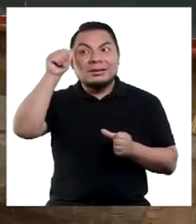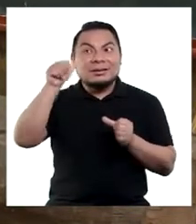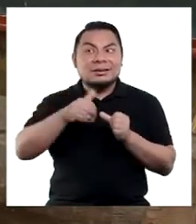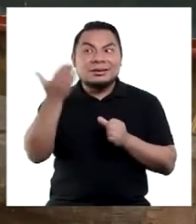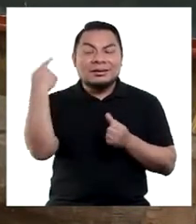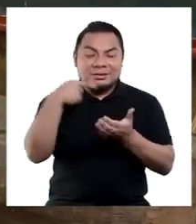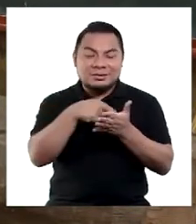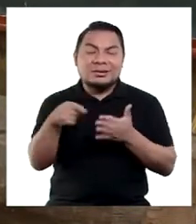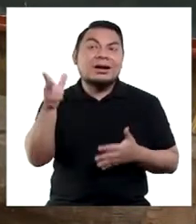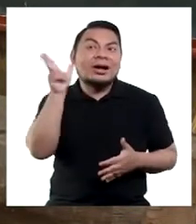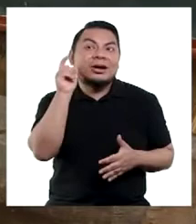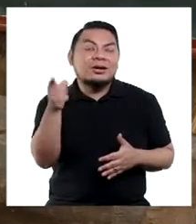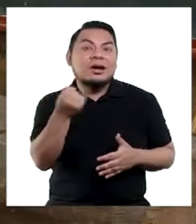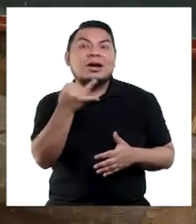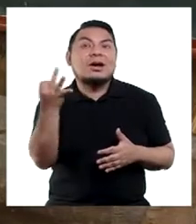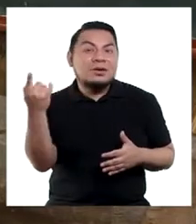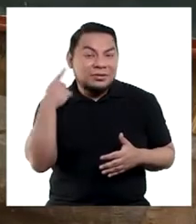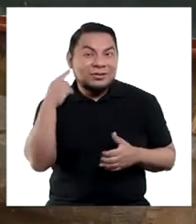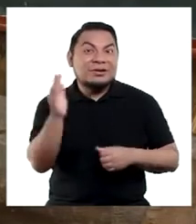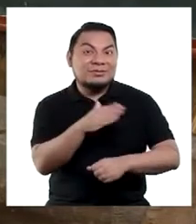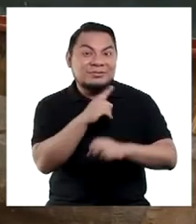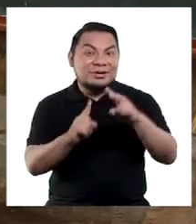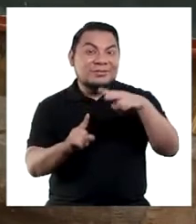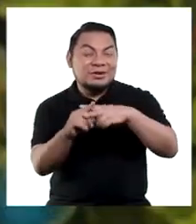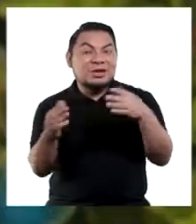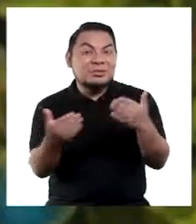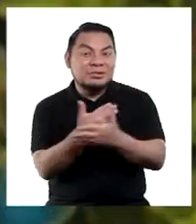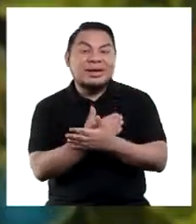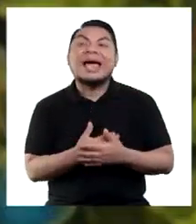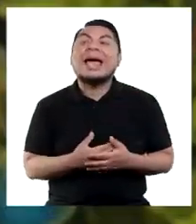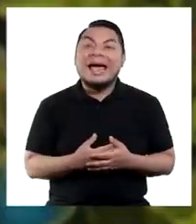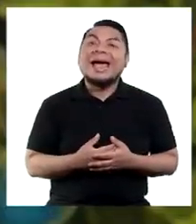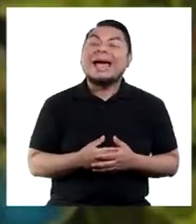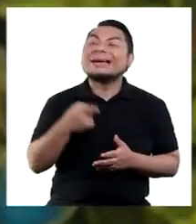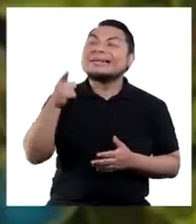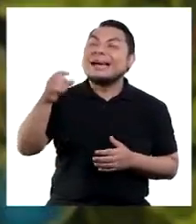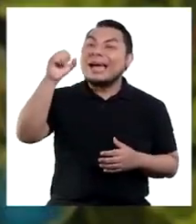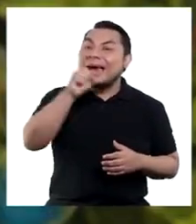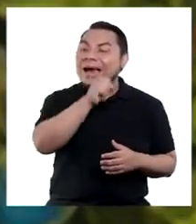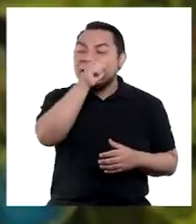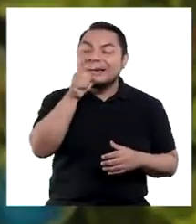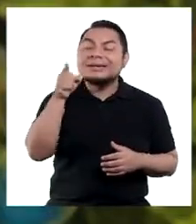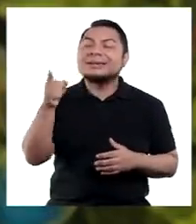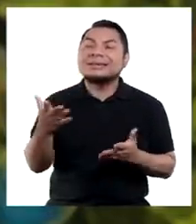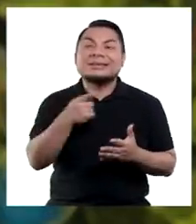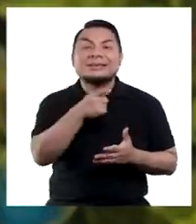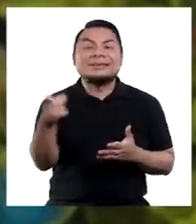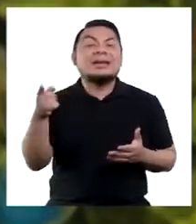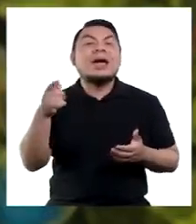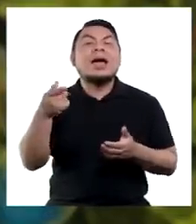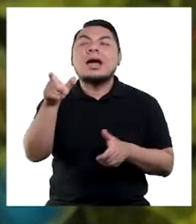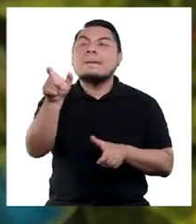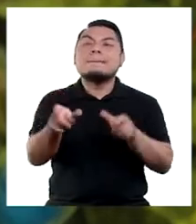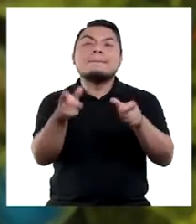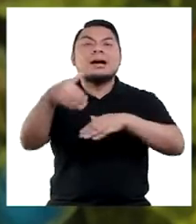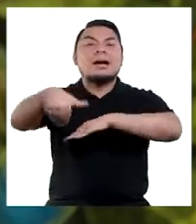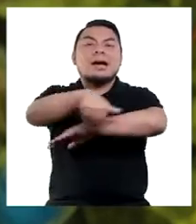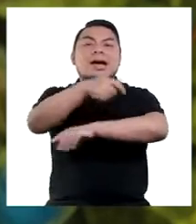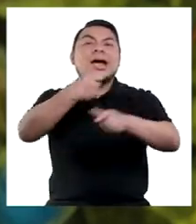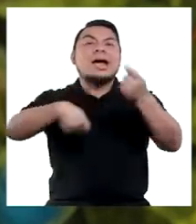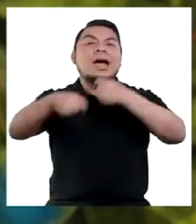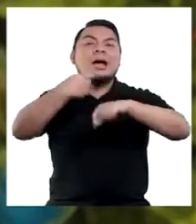recuerdas que hace unas semanas escuchamos algunos pregones saben los cantos que cantaban las y los